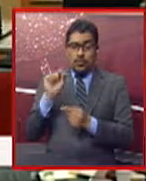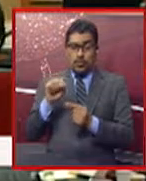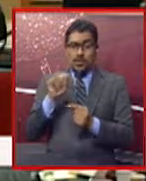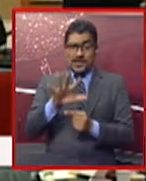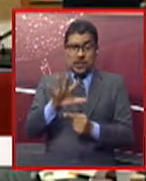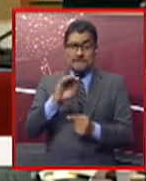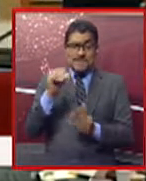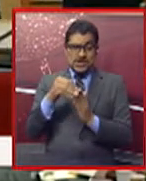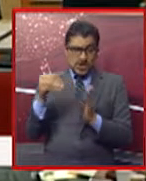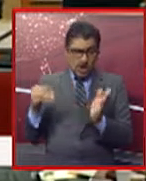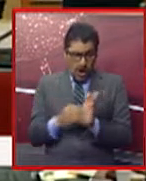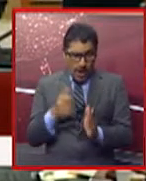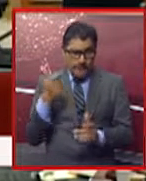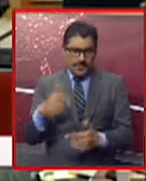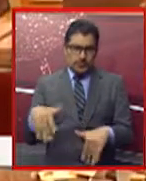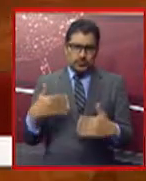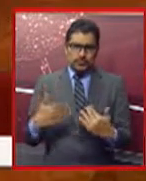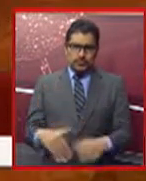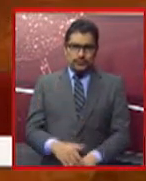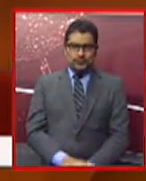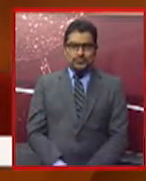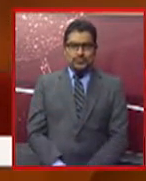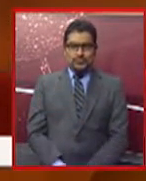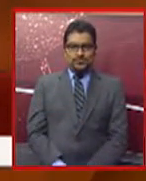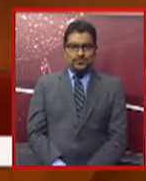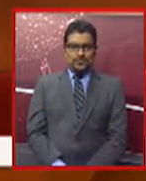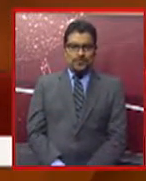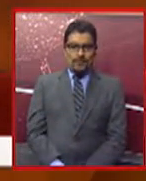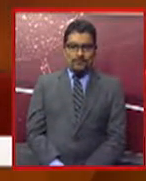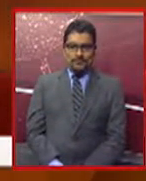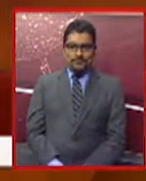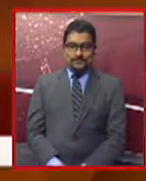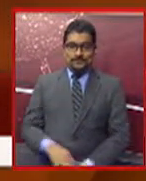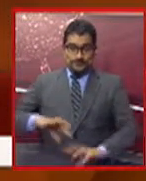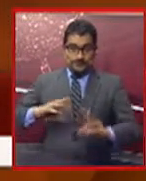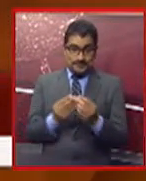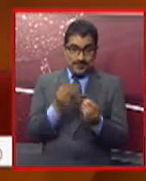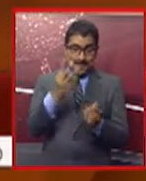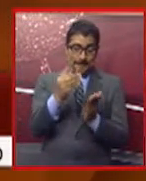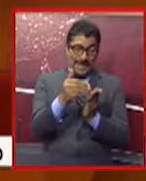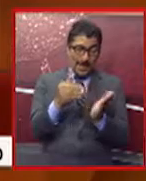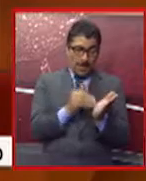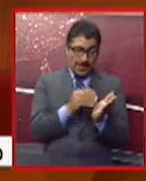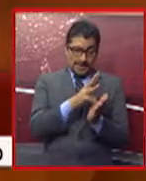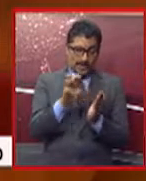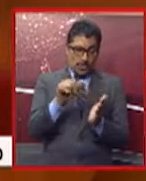4.888.892.5 millones de pesos. De los cuales